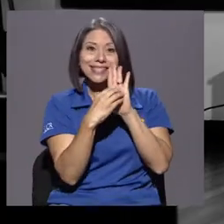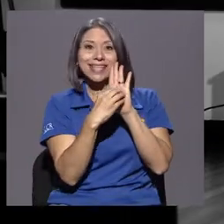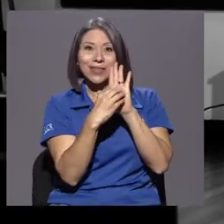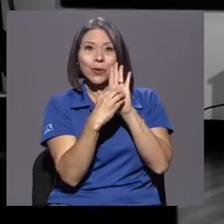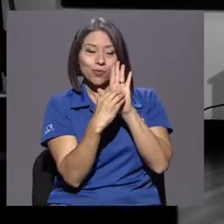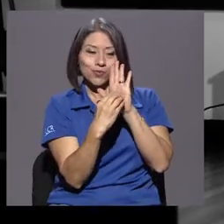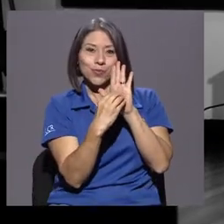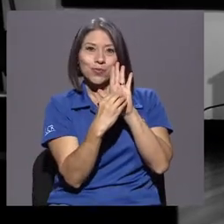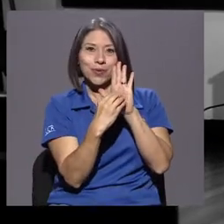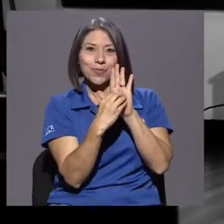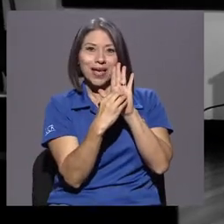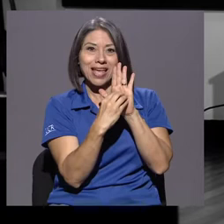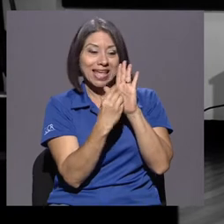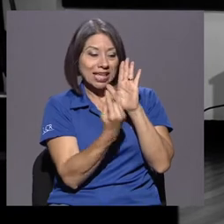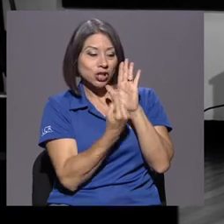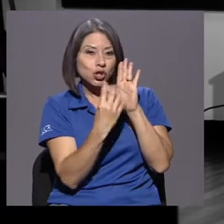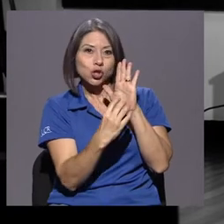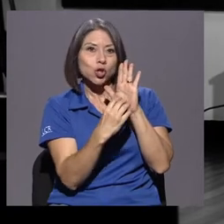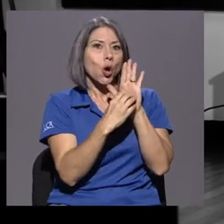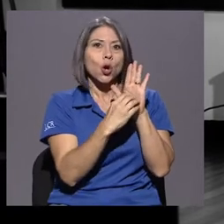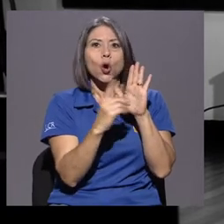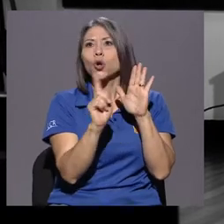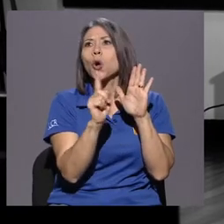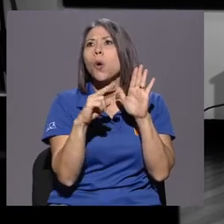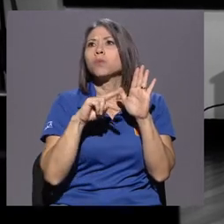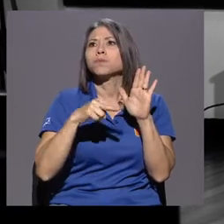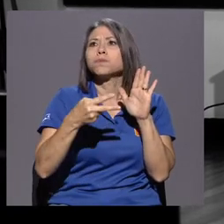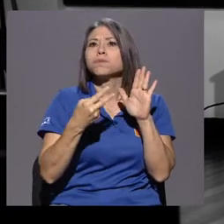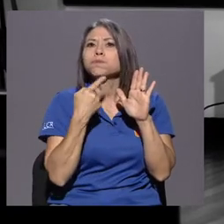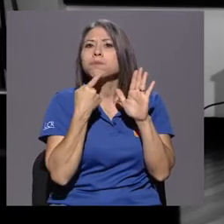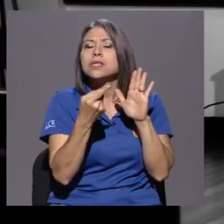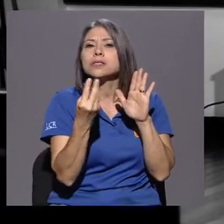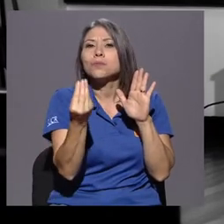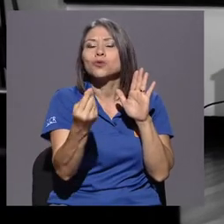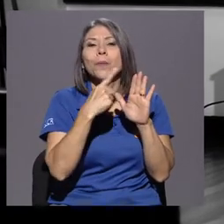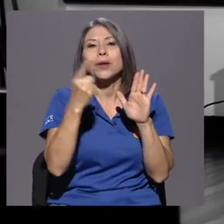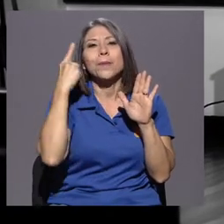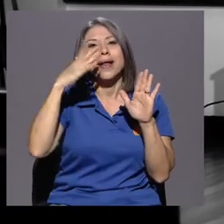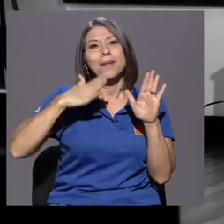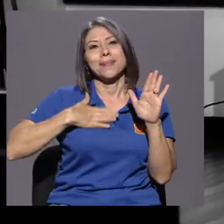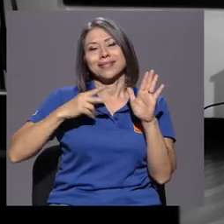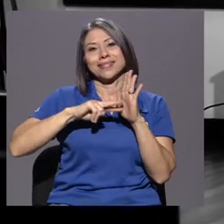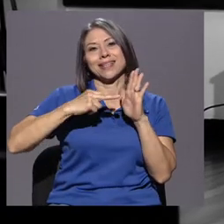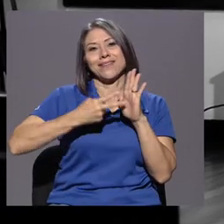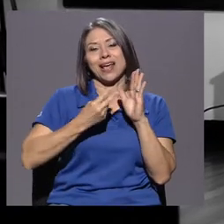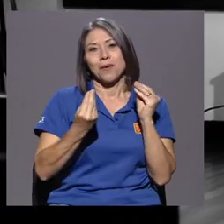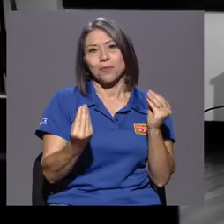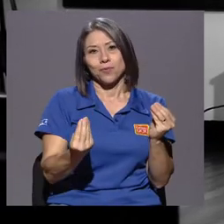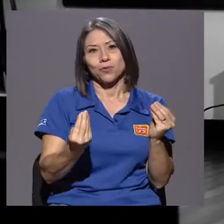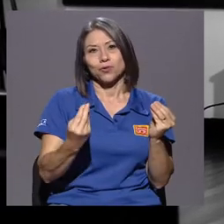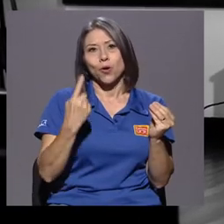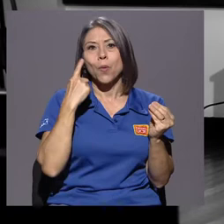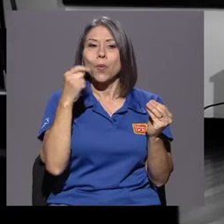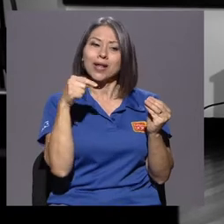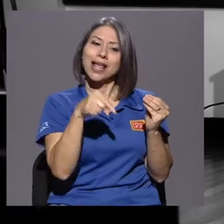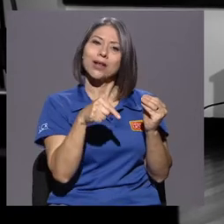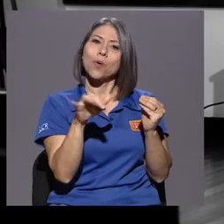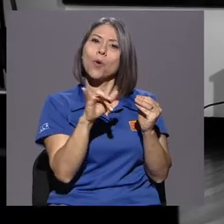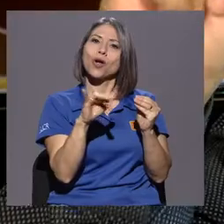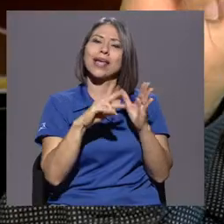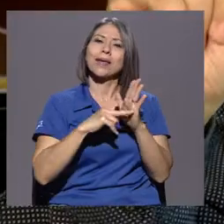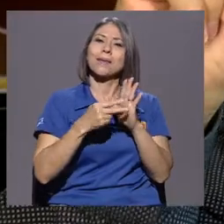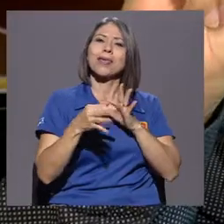tanto pero pero para mí significa mucho porque me define dice suiza